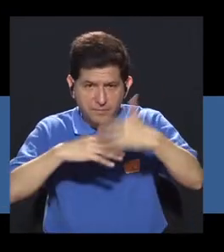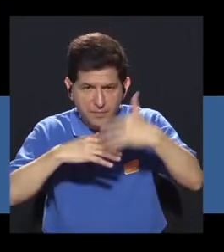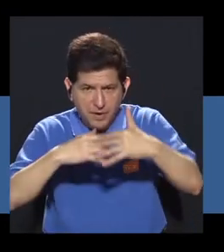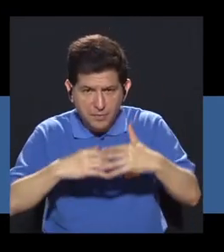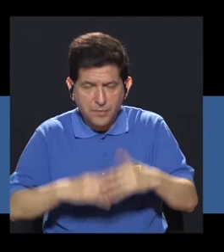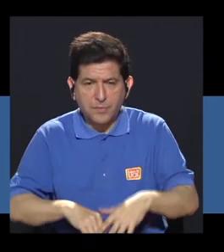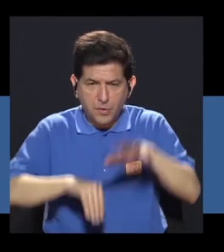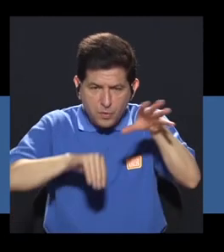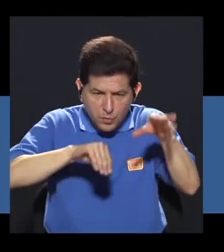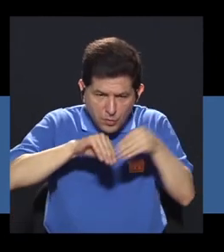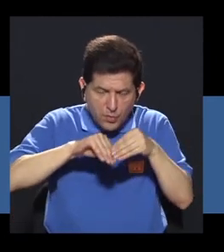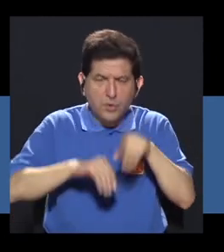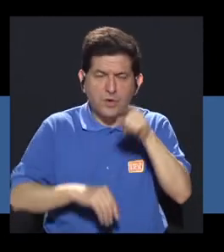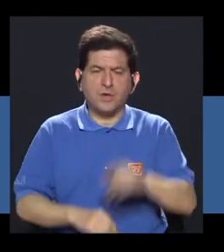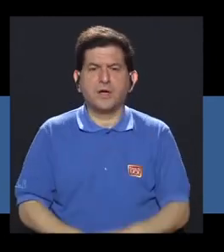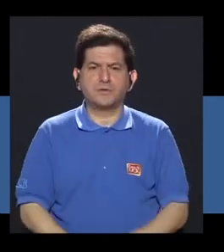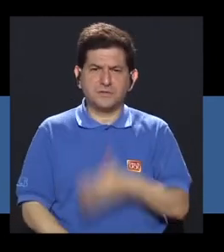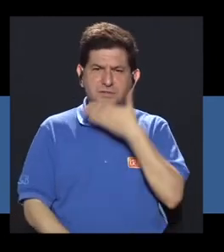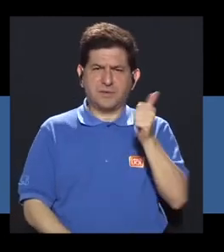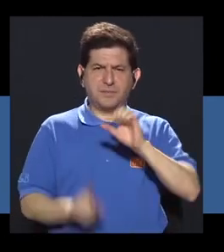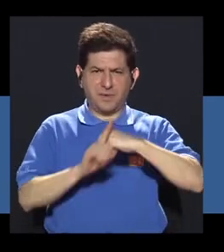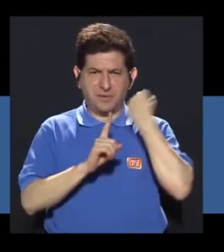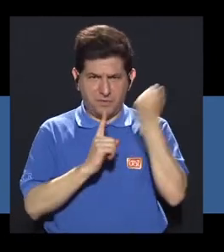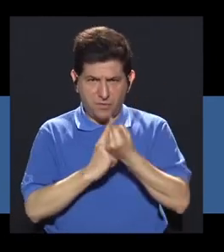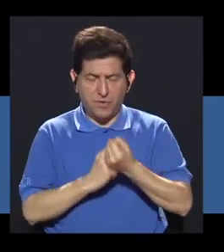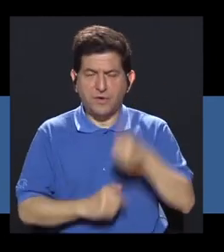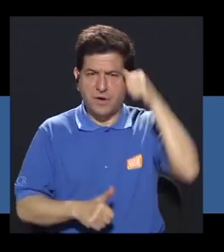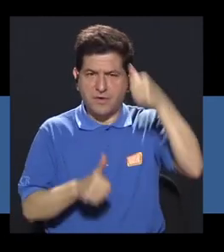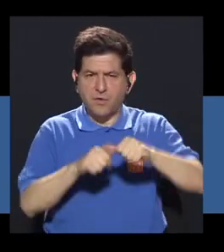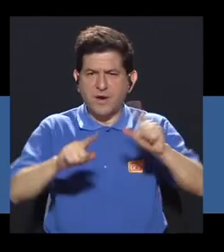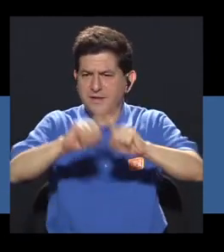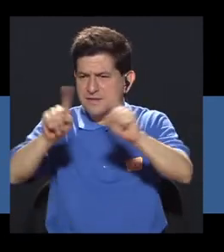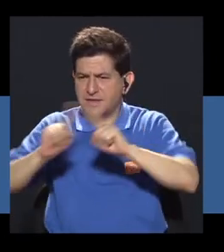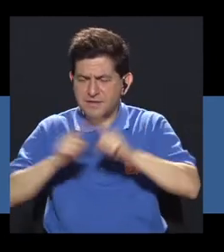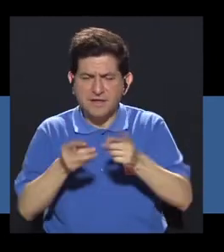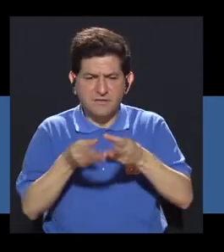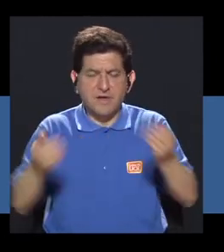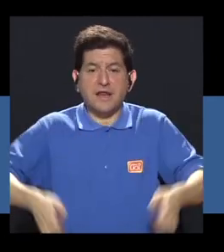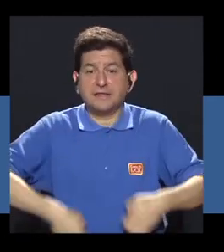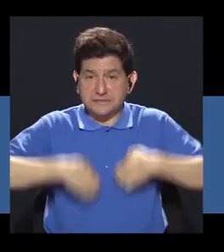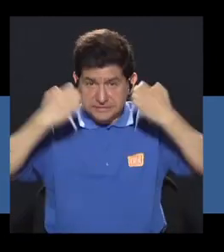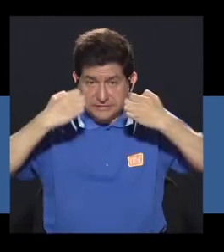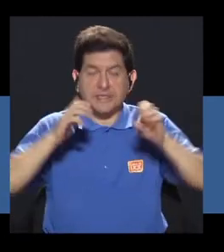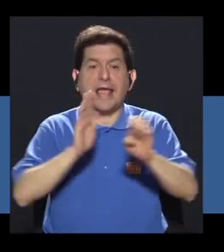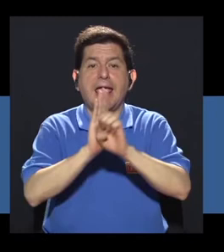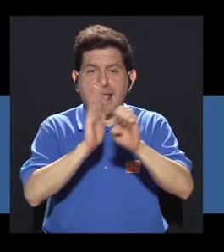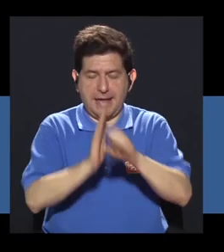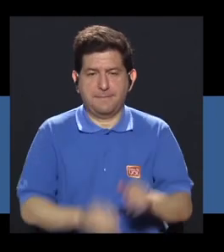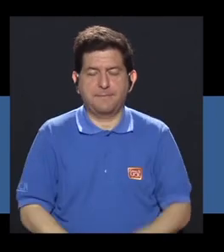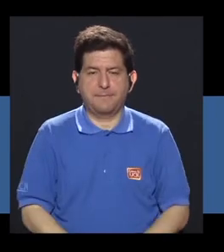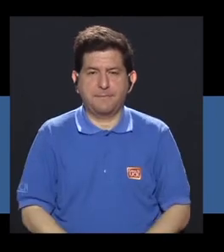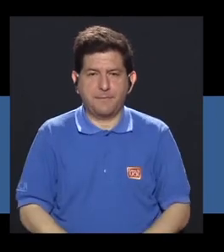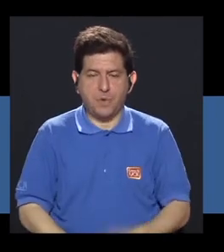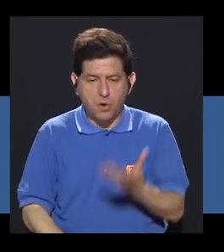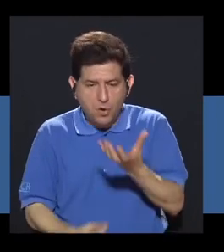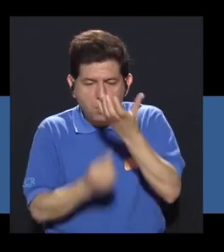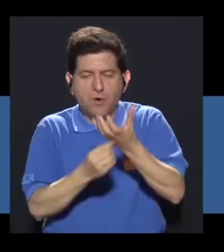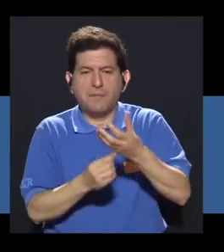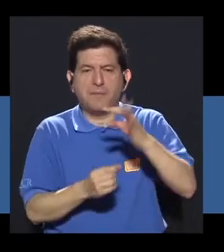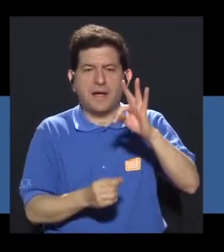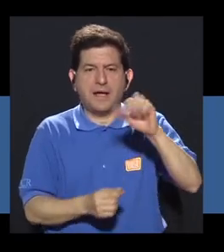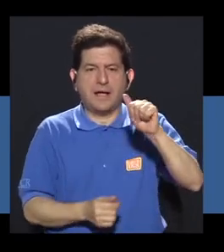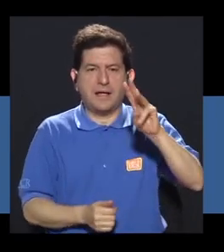forma de absorción de flujo menstrual que más se adapte a usted, recuerde que existe una gran cantidad de productos, por